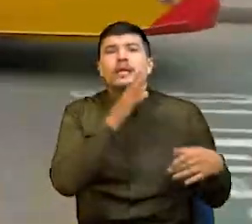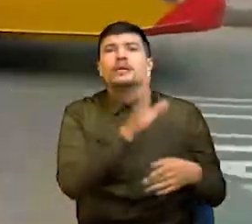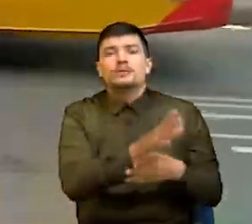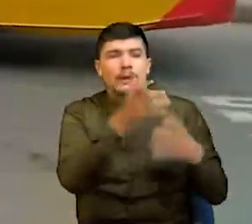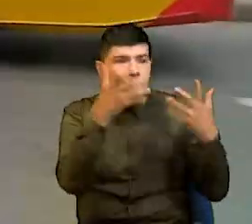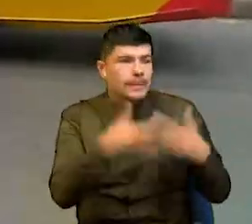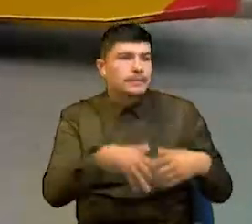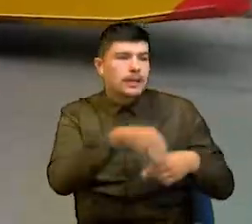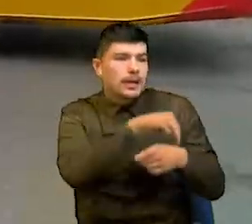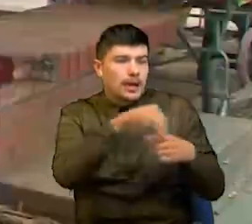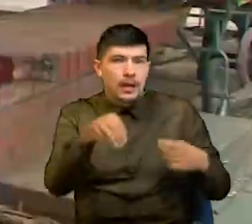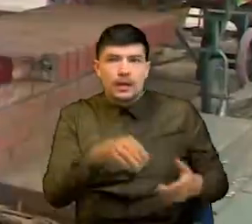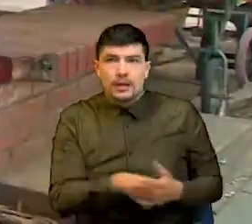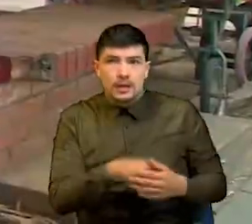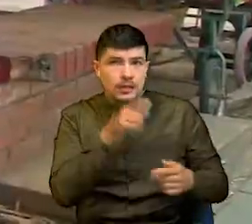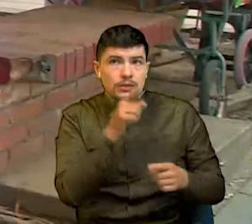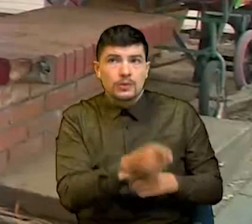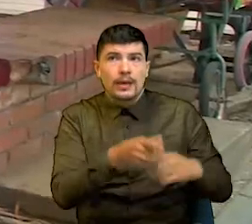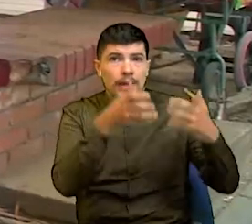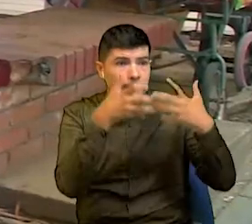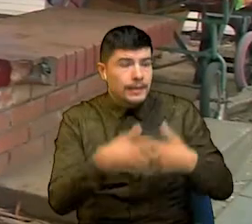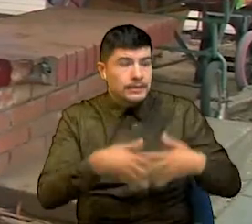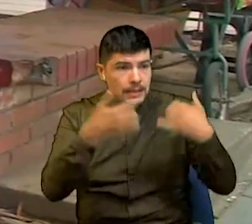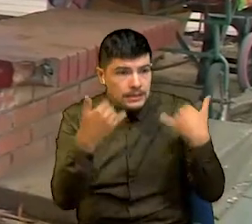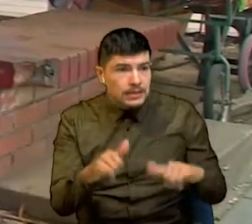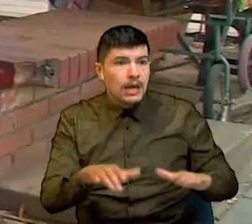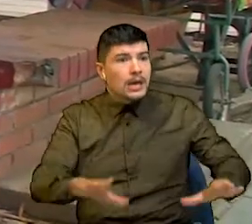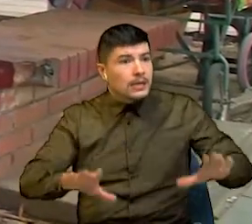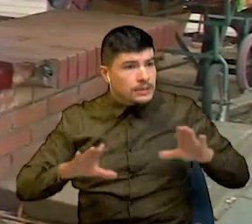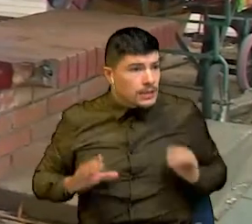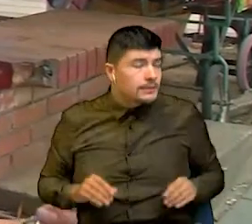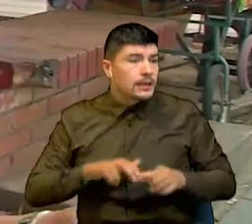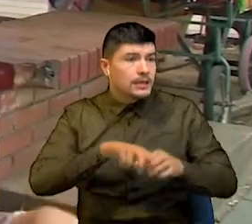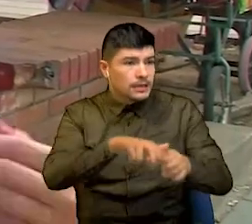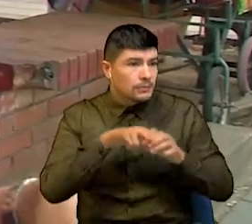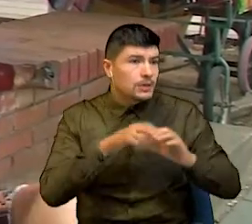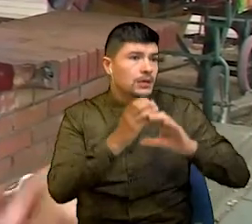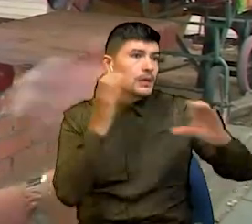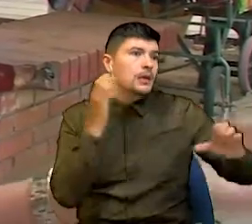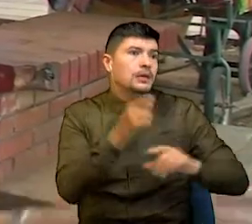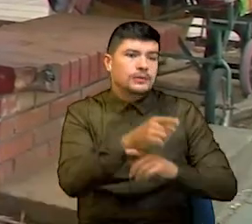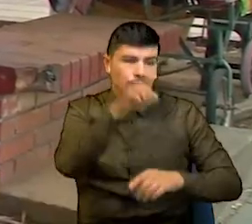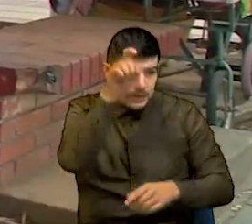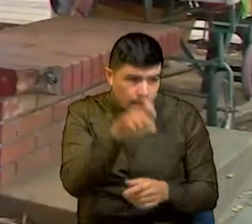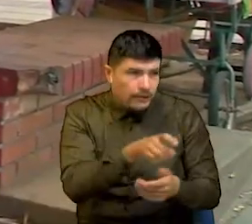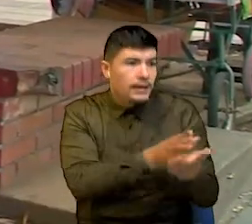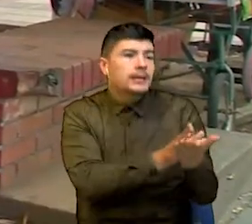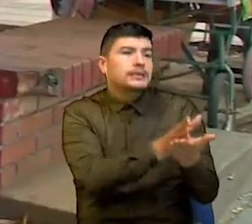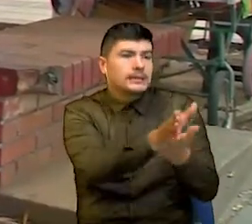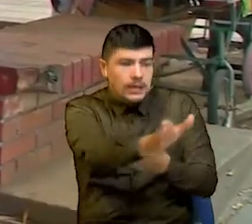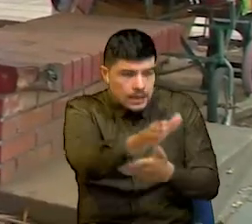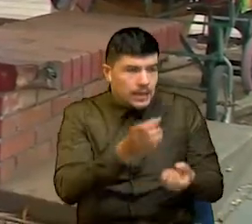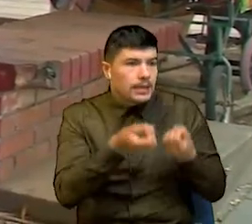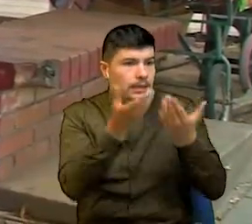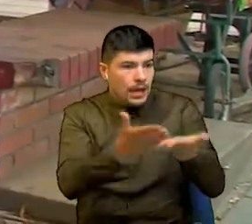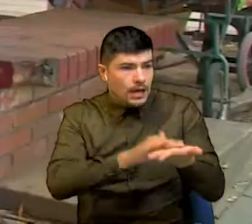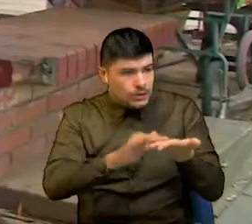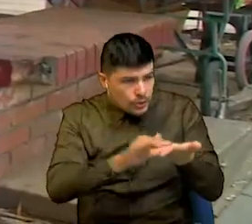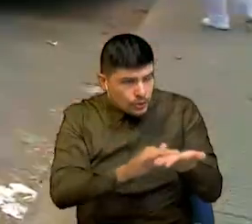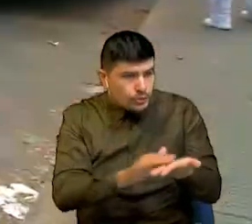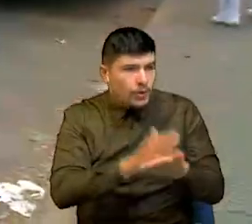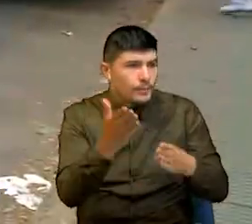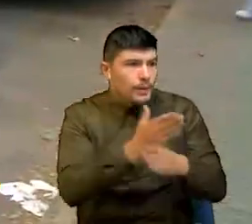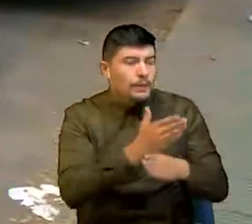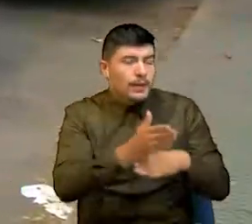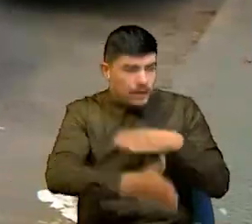es si él tomó ya la parte de transporte masivo de bucaramanga debería ser el que soluciona el problema